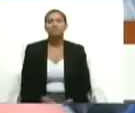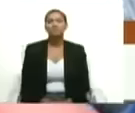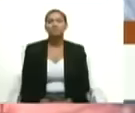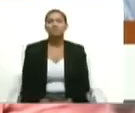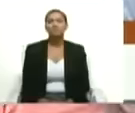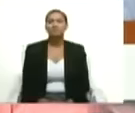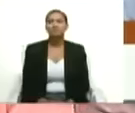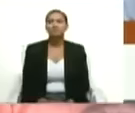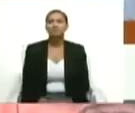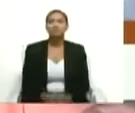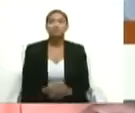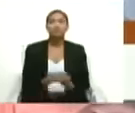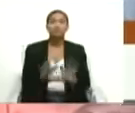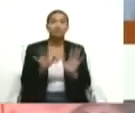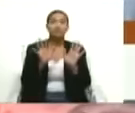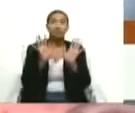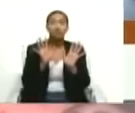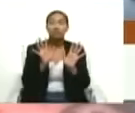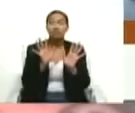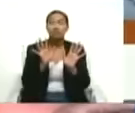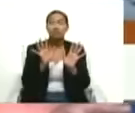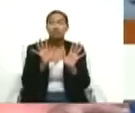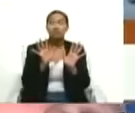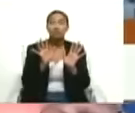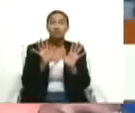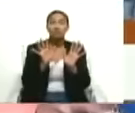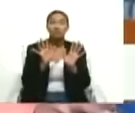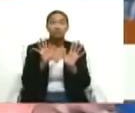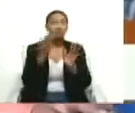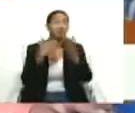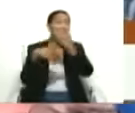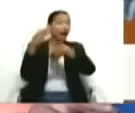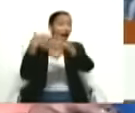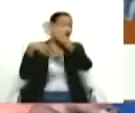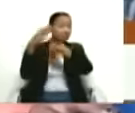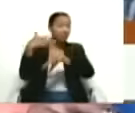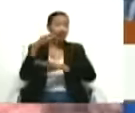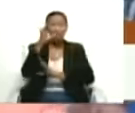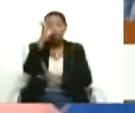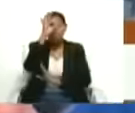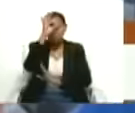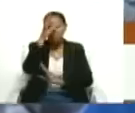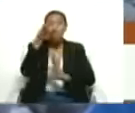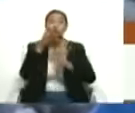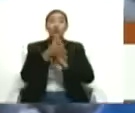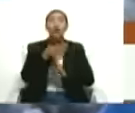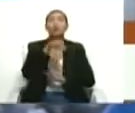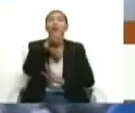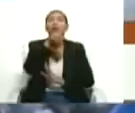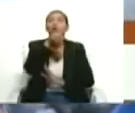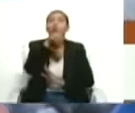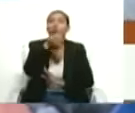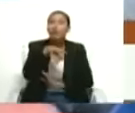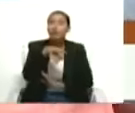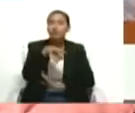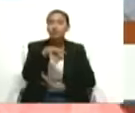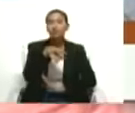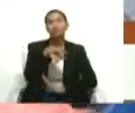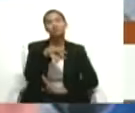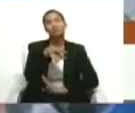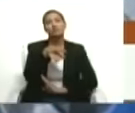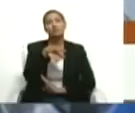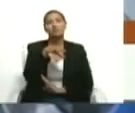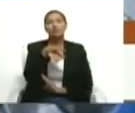que no conocieron lo que era la juventud en las décadas puntofijistas de